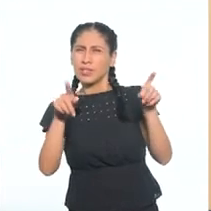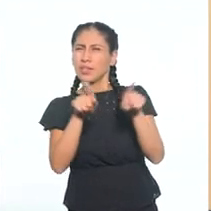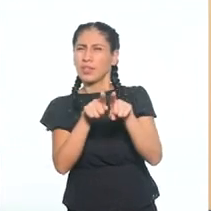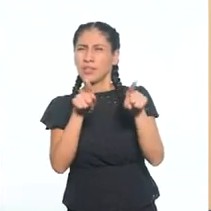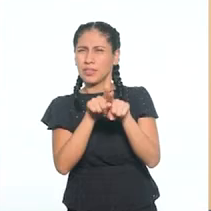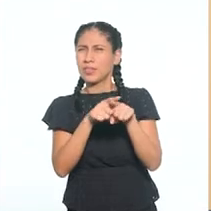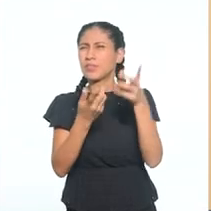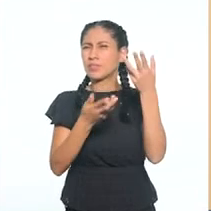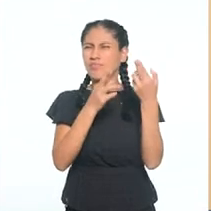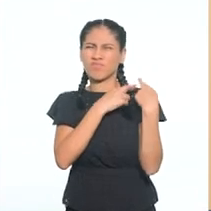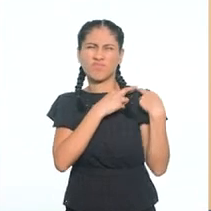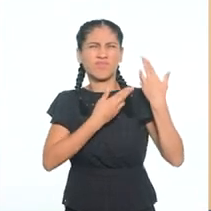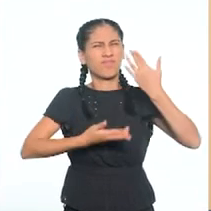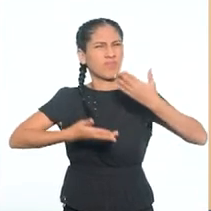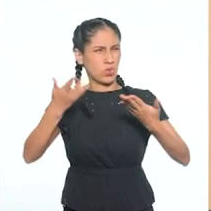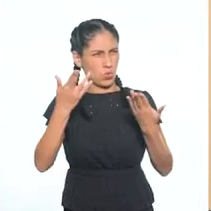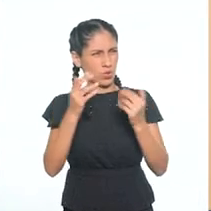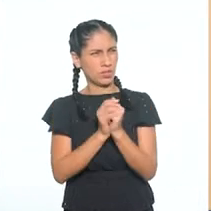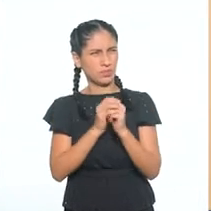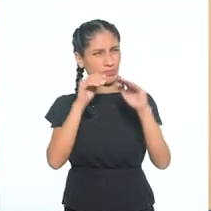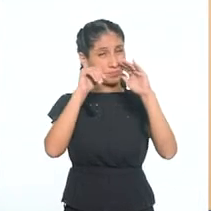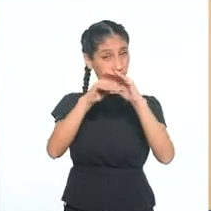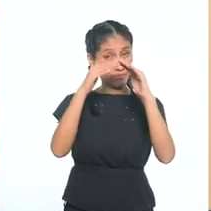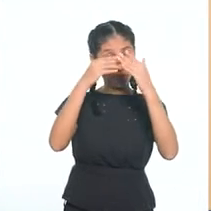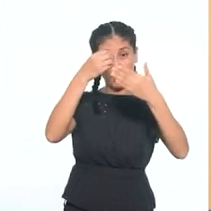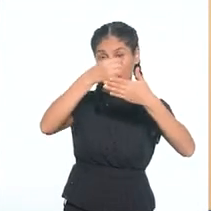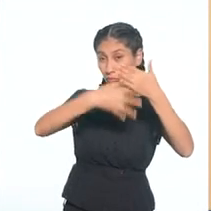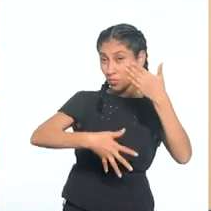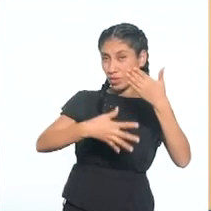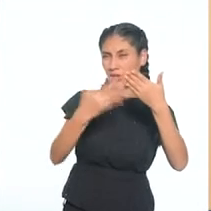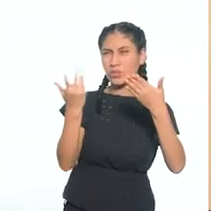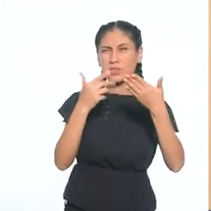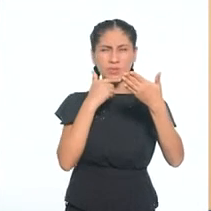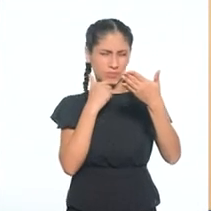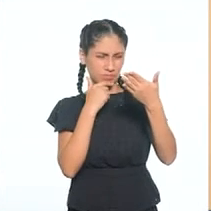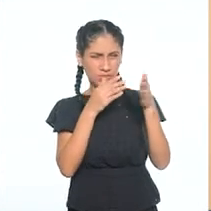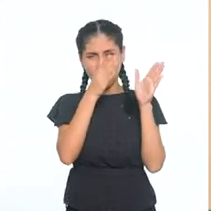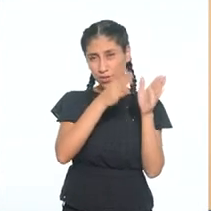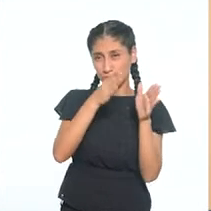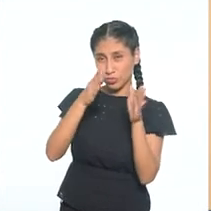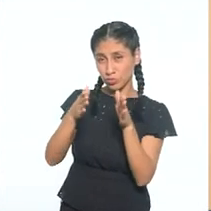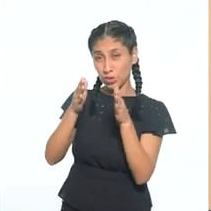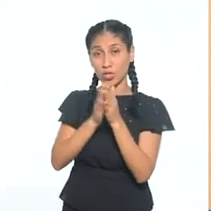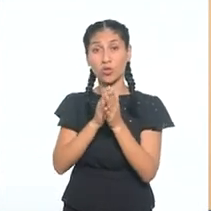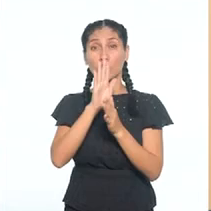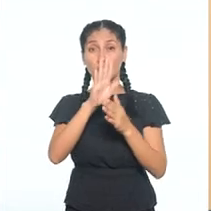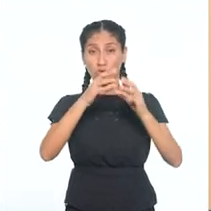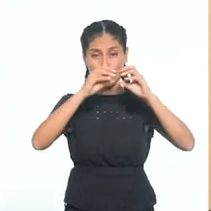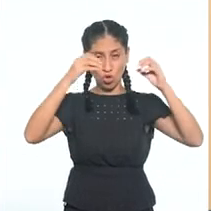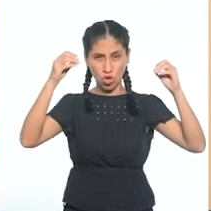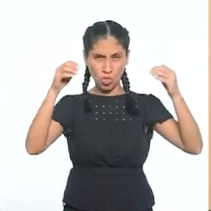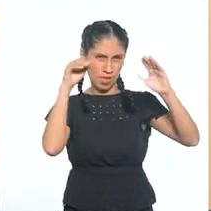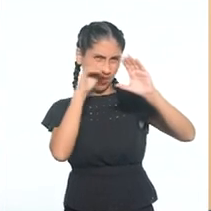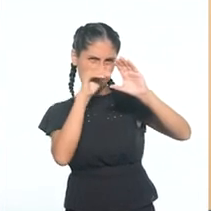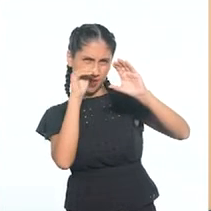cumple una función específica dentro del texto que consiste en estructurar u organizar su contenido en